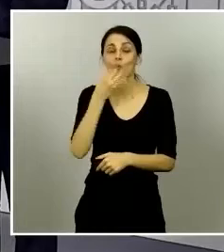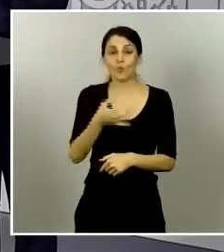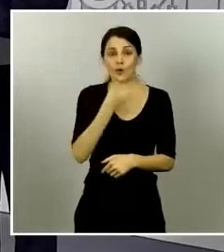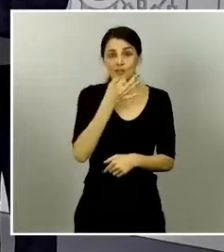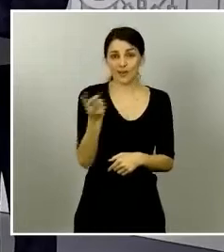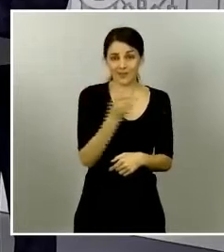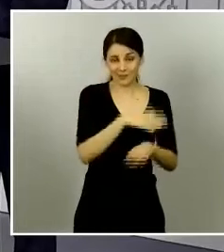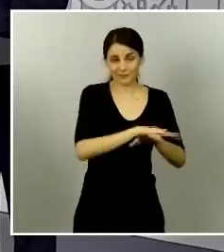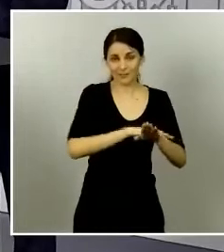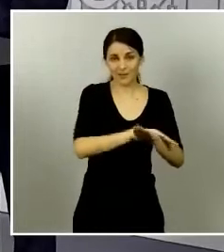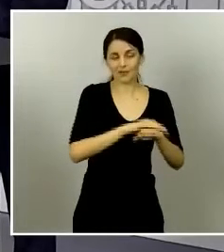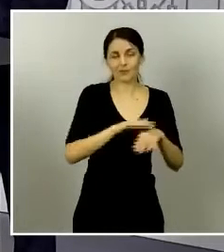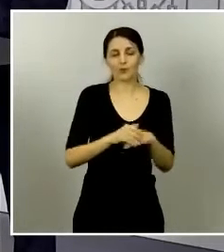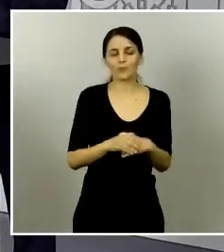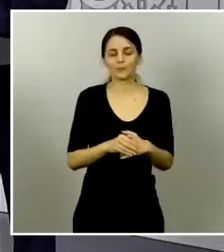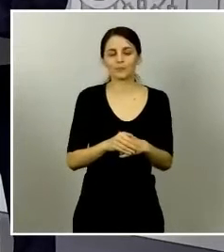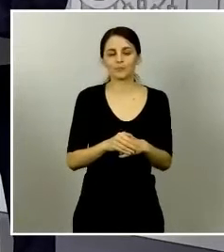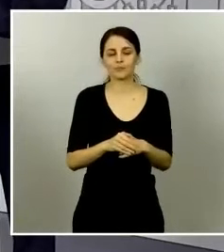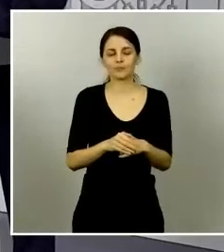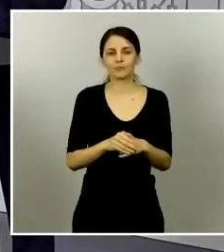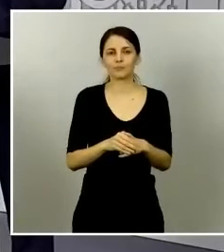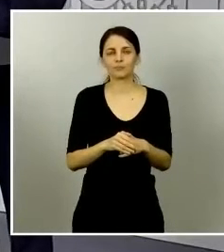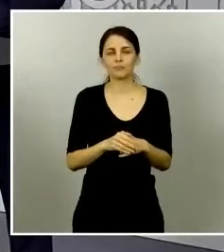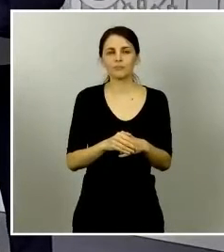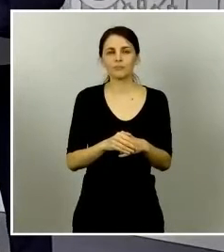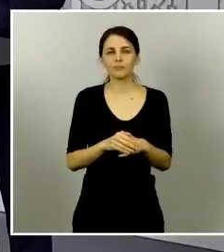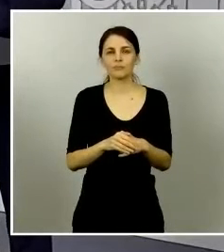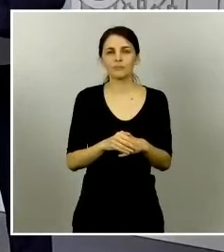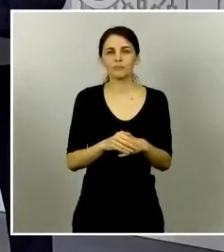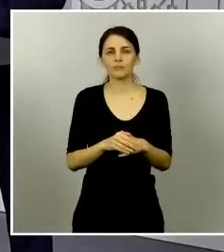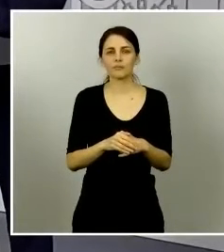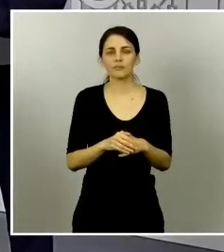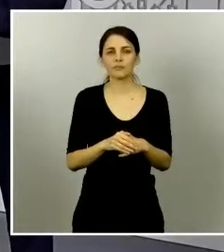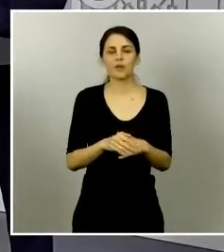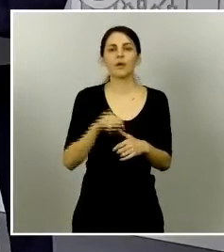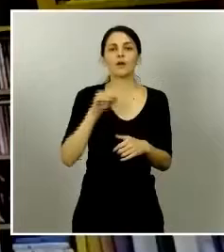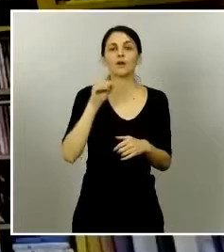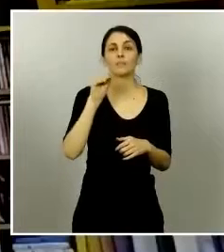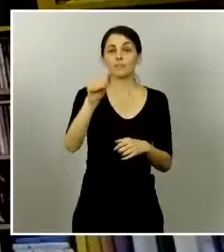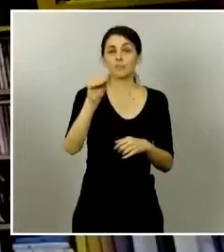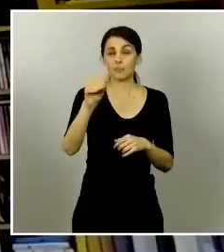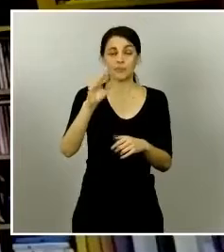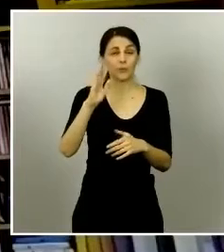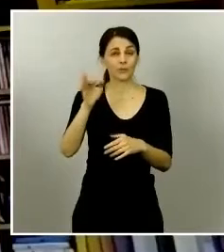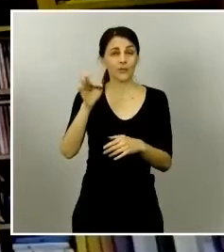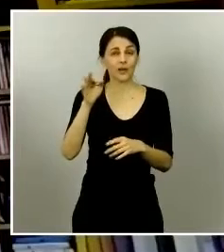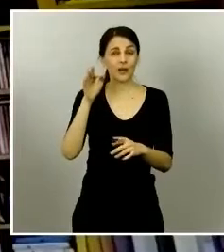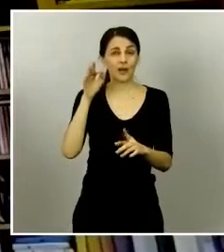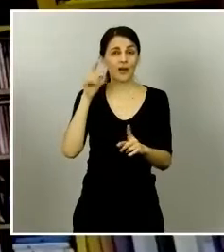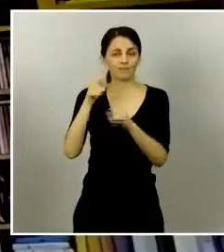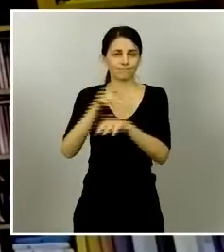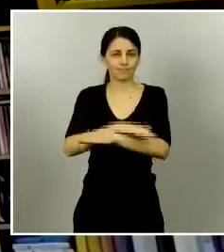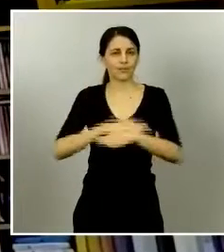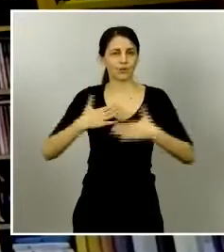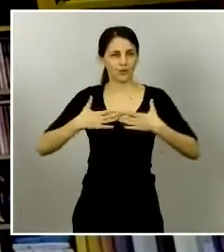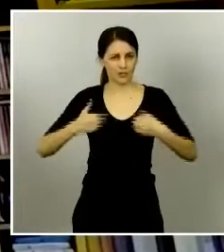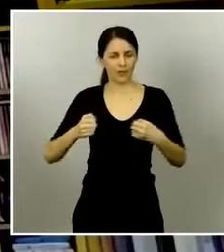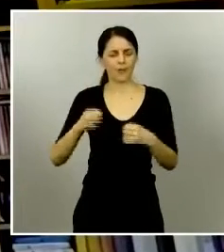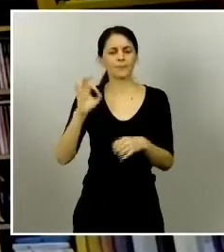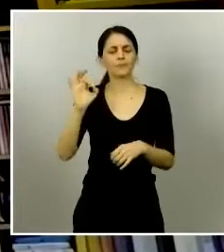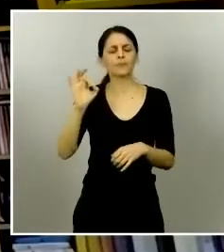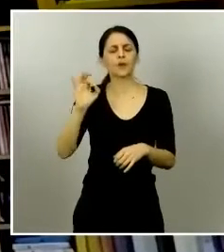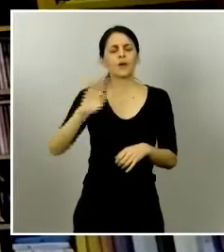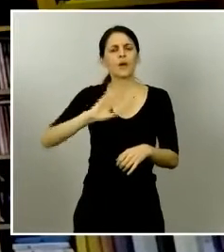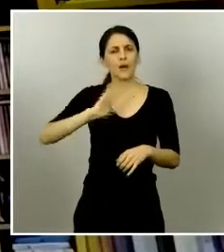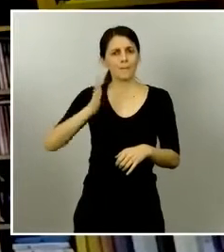Sí, muchas gracias, secretario de Estado. Y muy buenas tardes, ministro. Soy Javier Díaz Bazaga, periodista del grupo Promecal. Mi pregunta es para